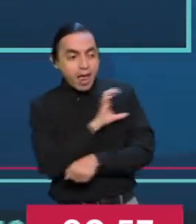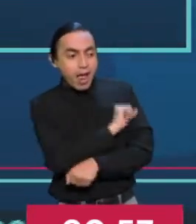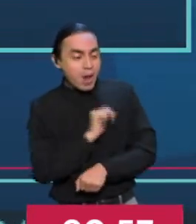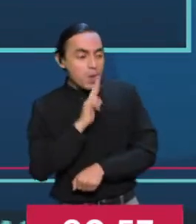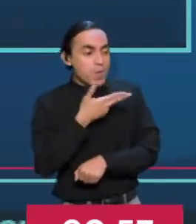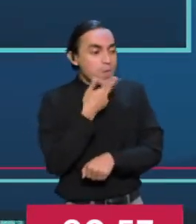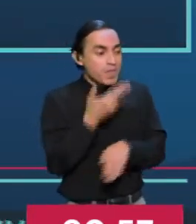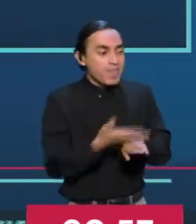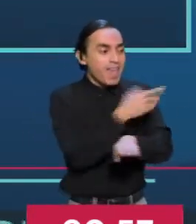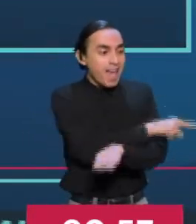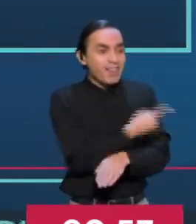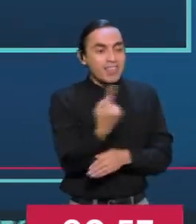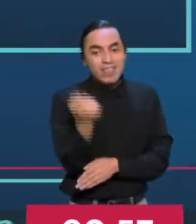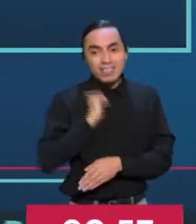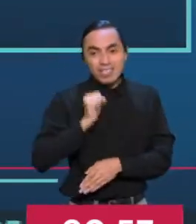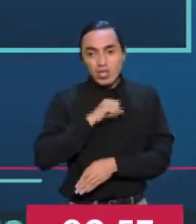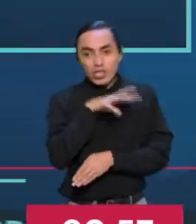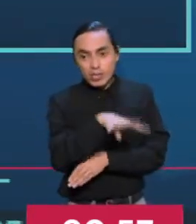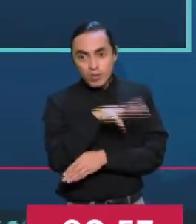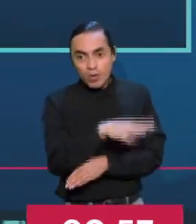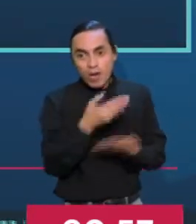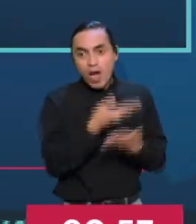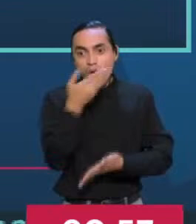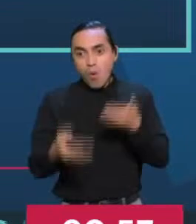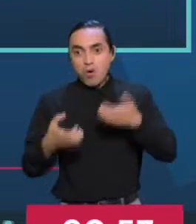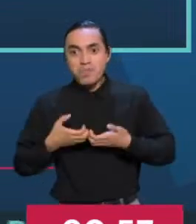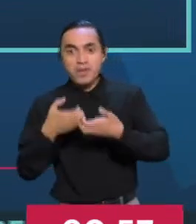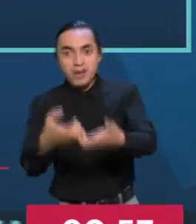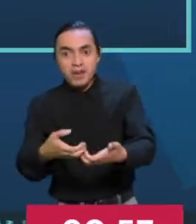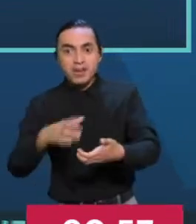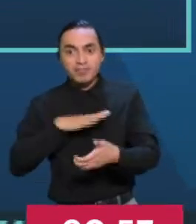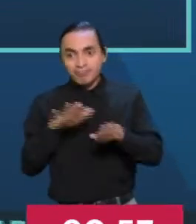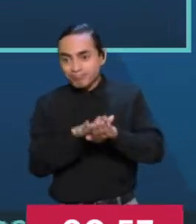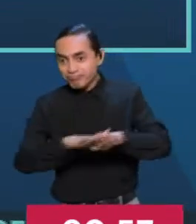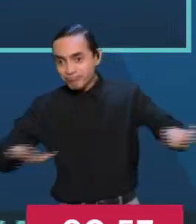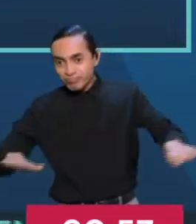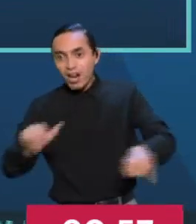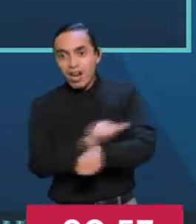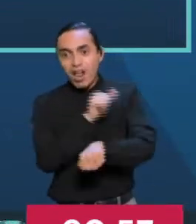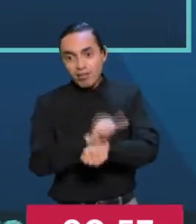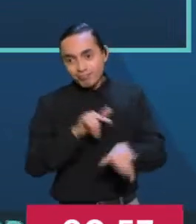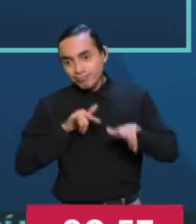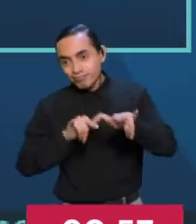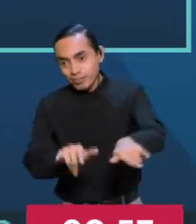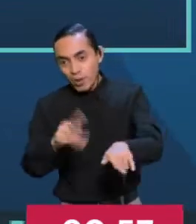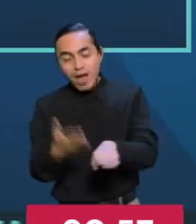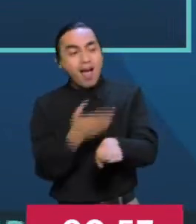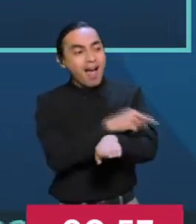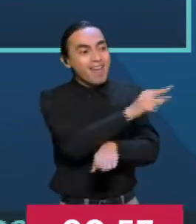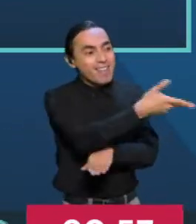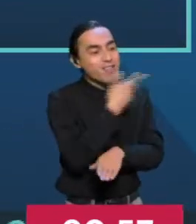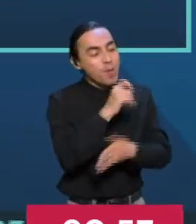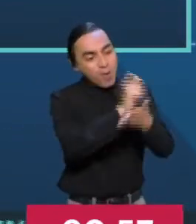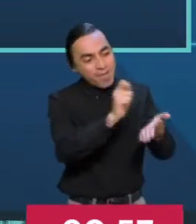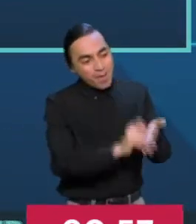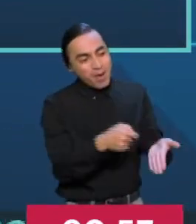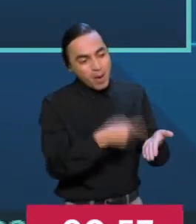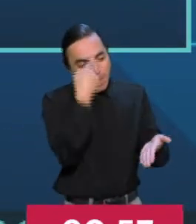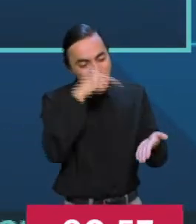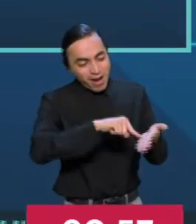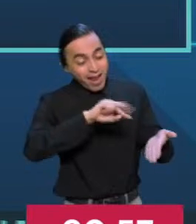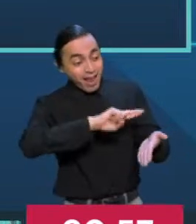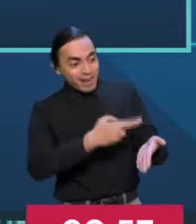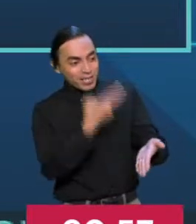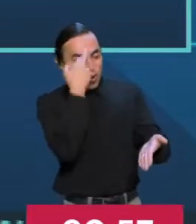en el siglo XIX, y bueno, pues ahora es una calle, no es asfalto, y pasan ahí los carros, y bueno, Salvador Novo pues recuerda un poquito esta